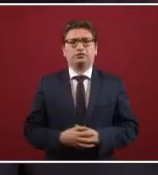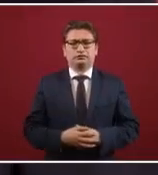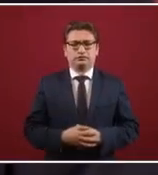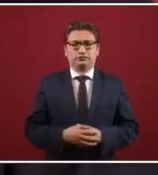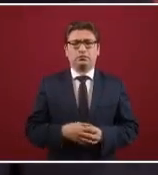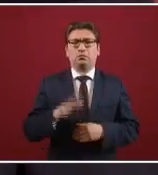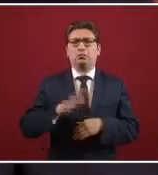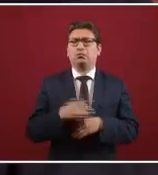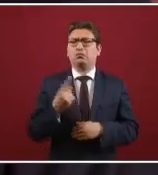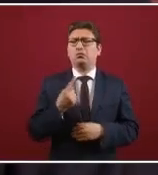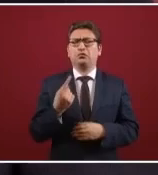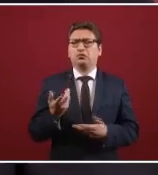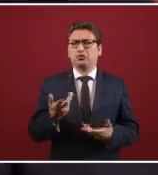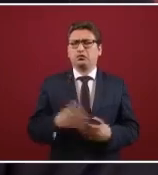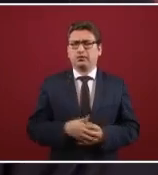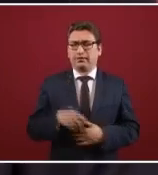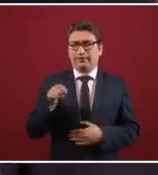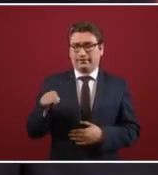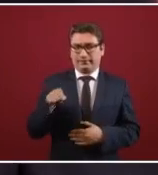por qué